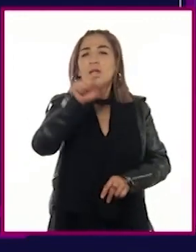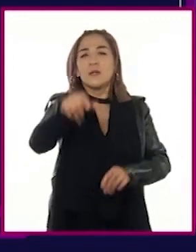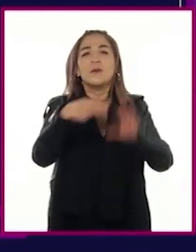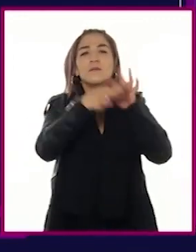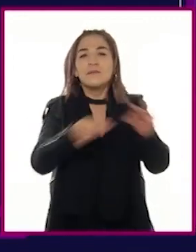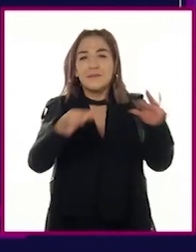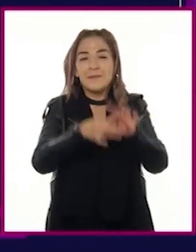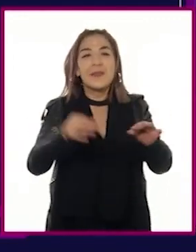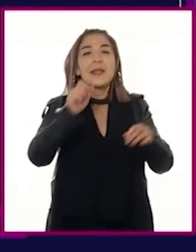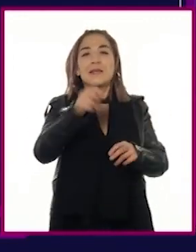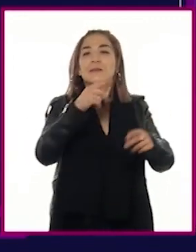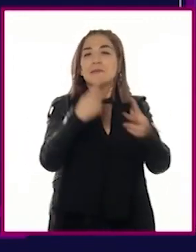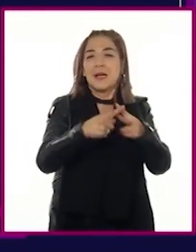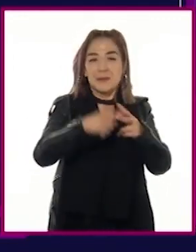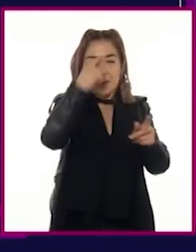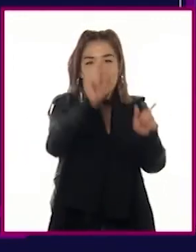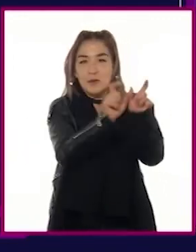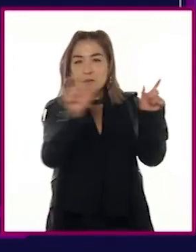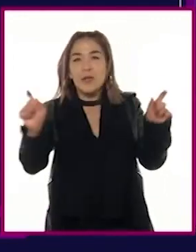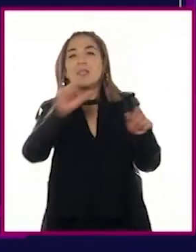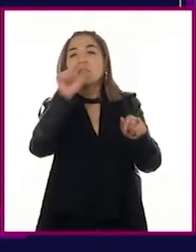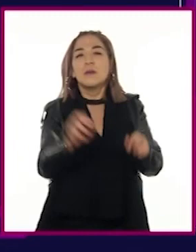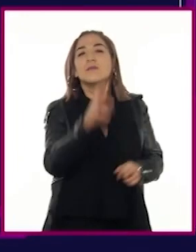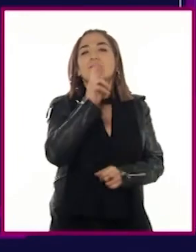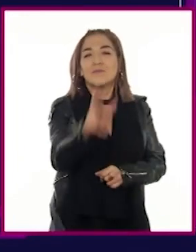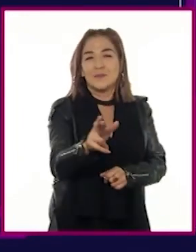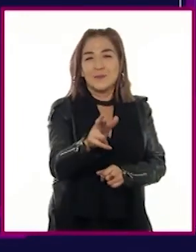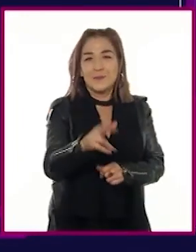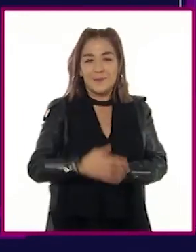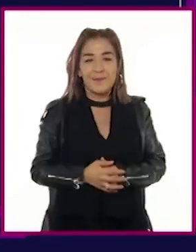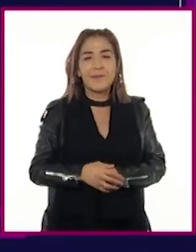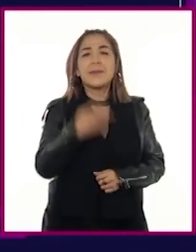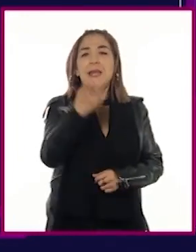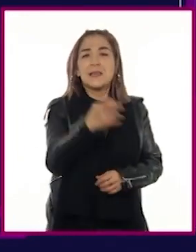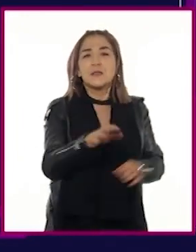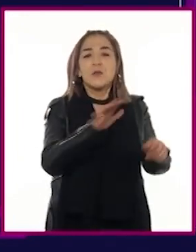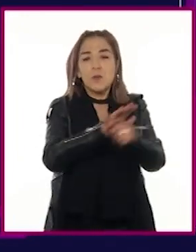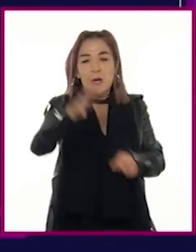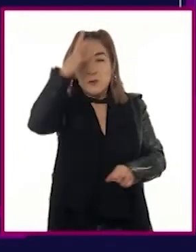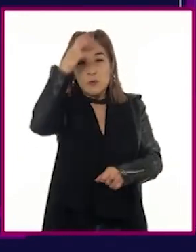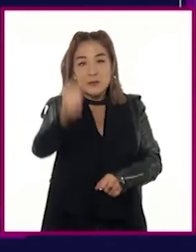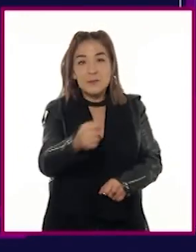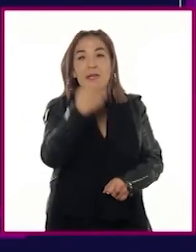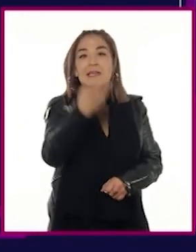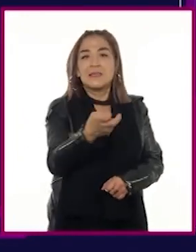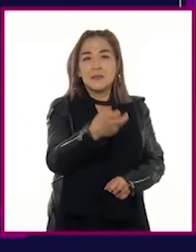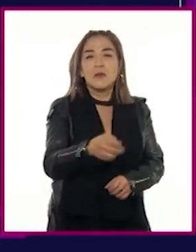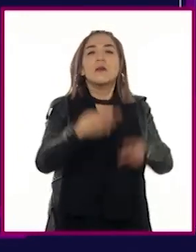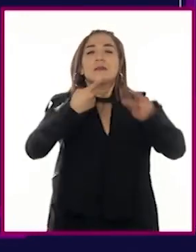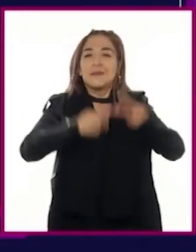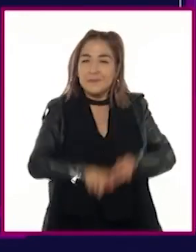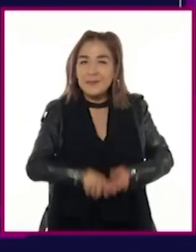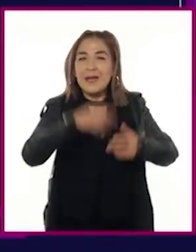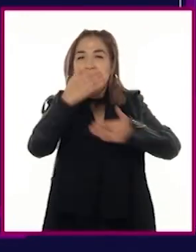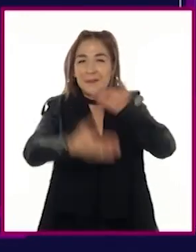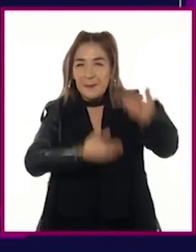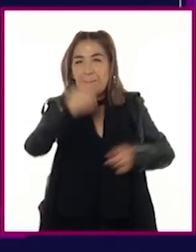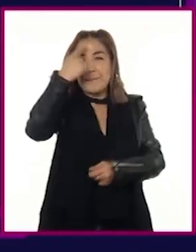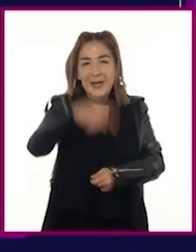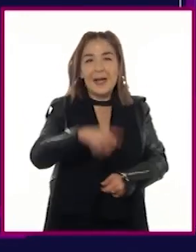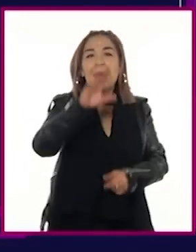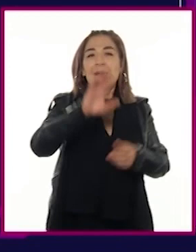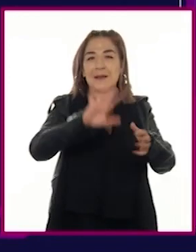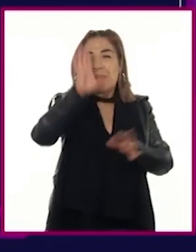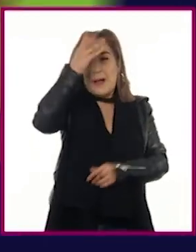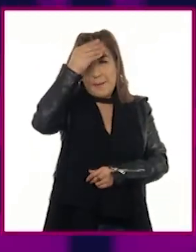las expresiones para hallar la solución. Tener presentes los conceptos resulta un sólido comienzo en la búsqueda de la